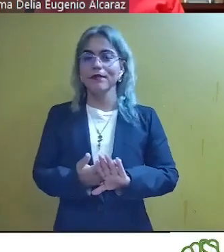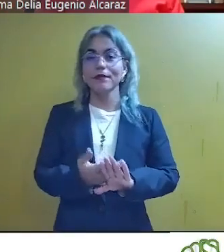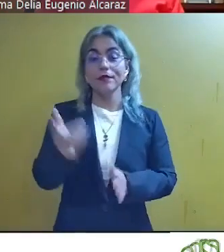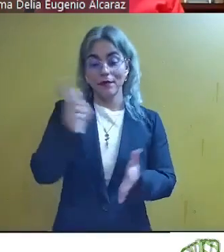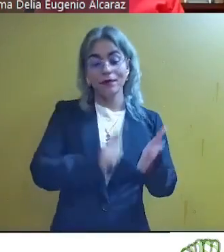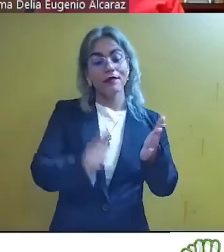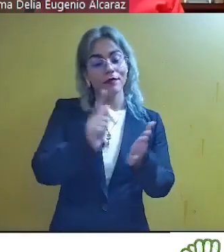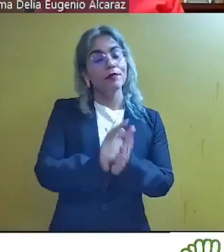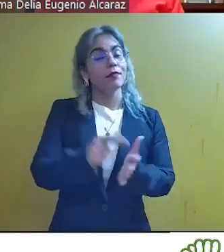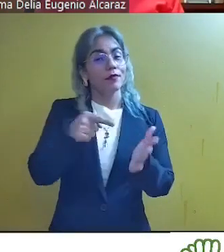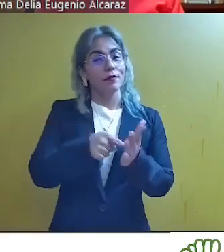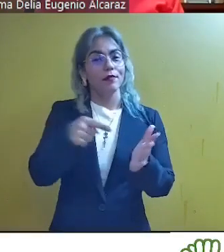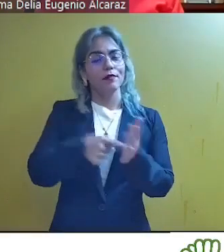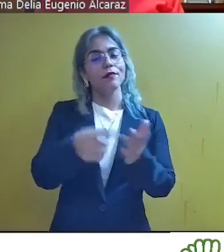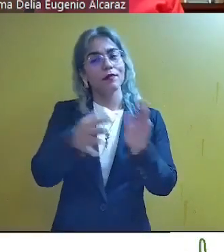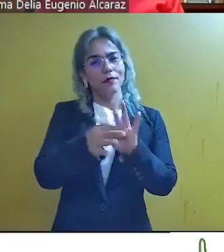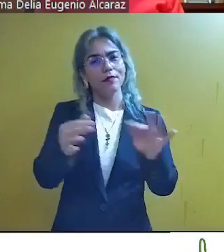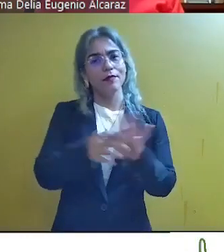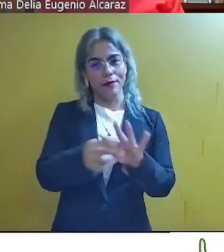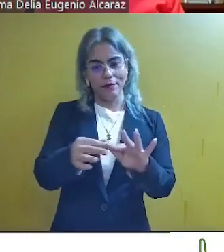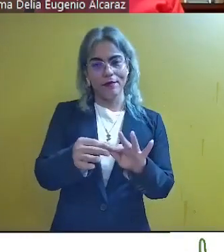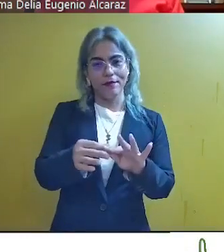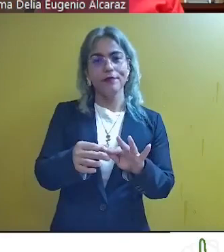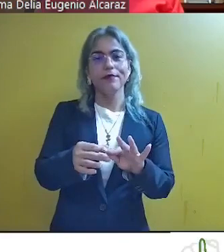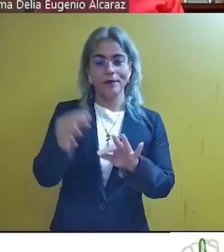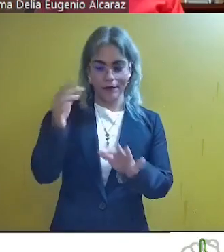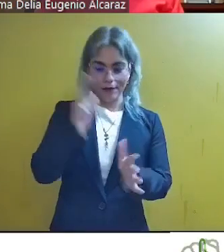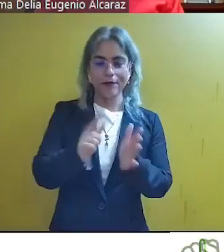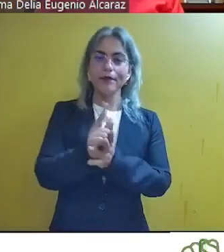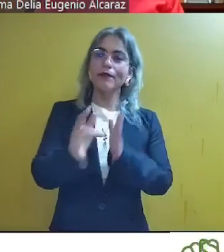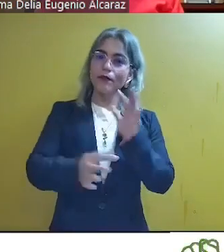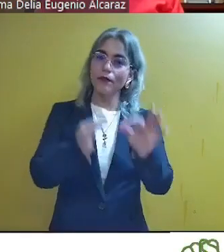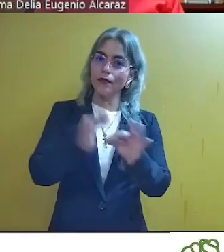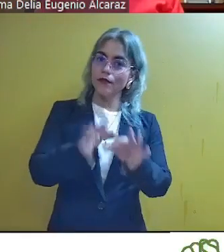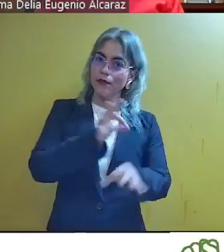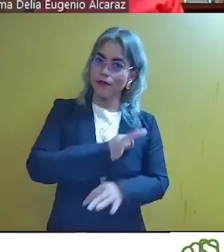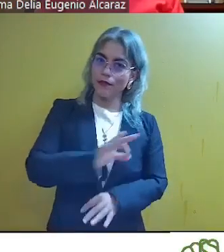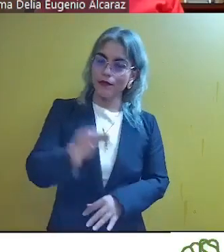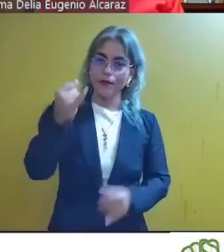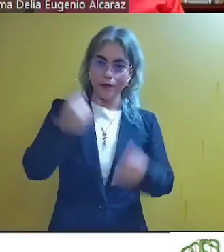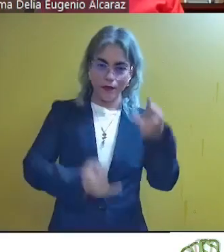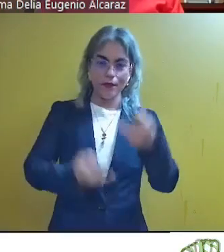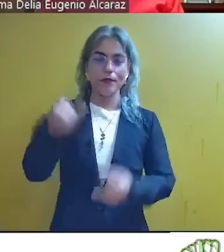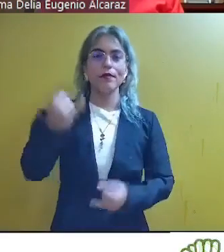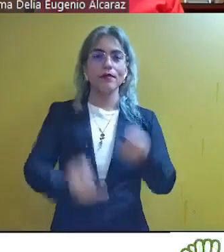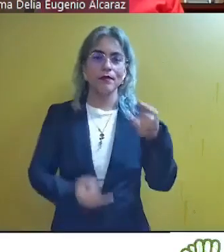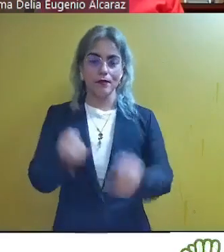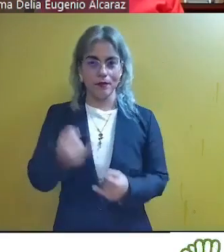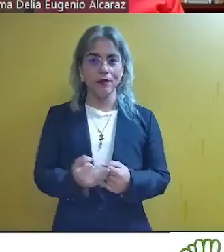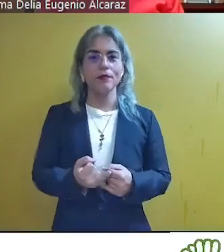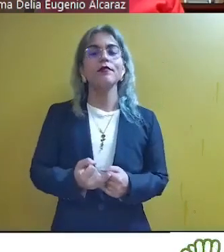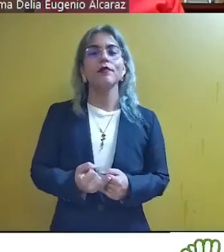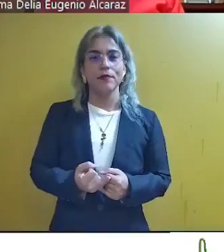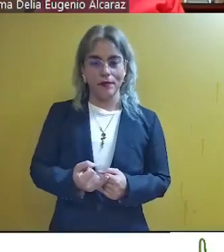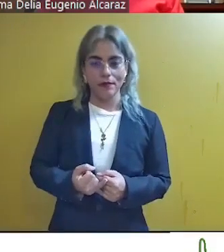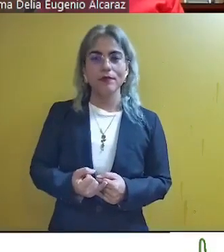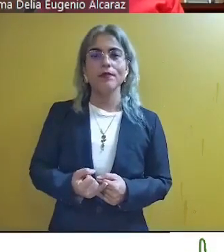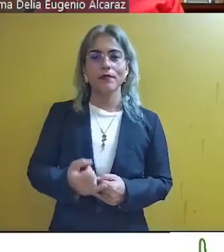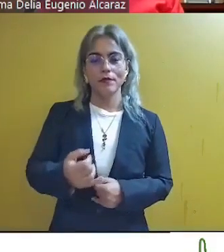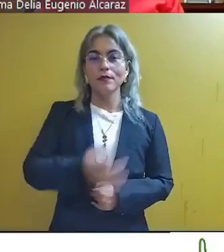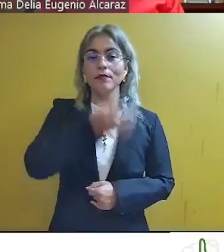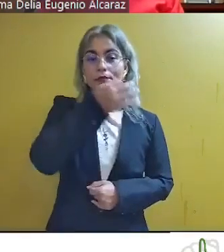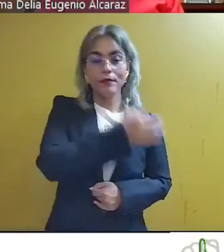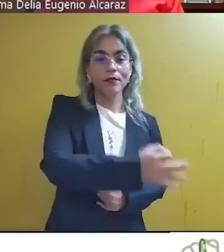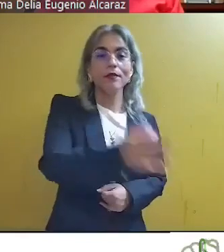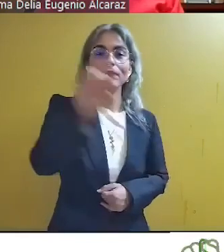la posibilidad de que se hagan llegar a los autos del juicio información pertinente y útil para una adecuada resolución. En